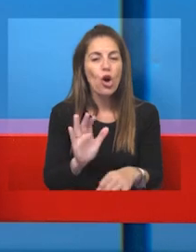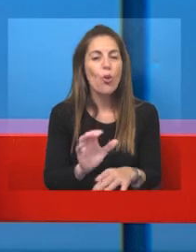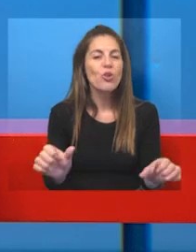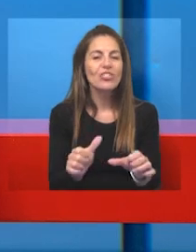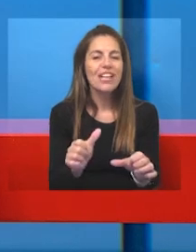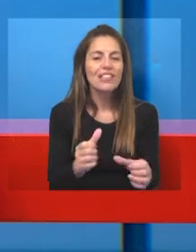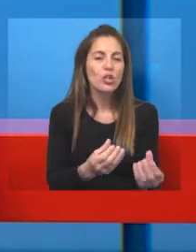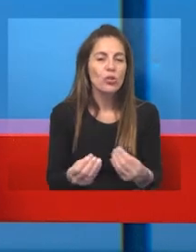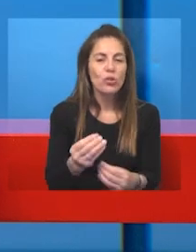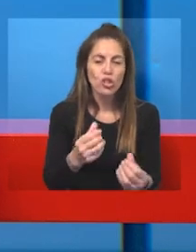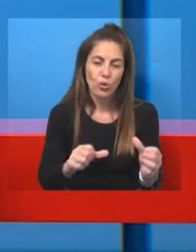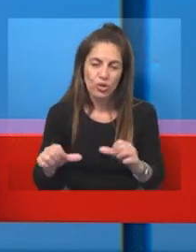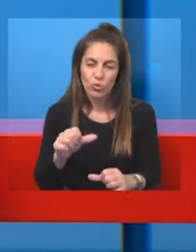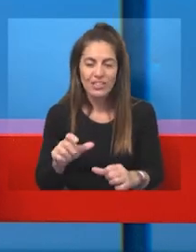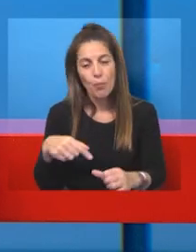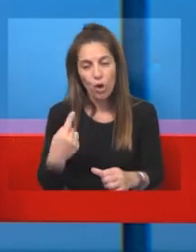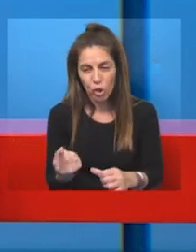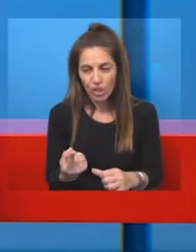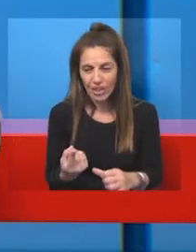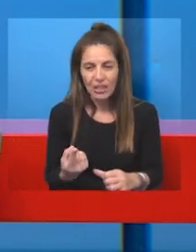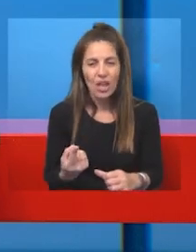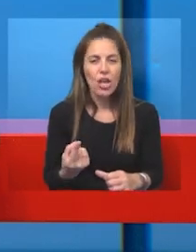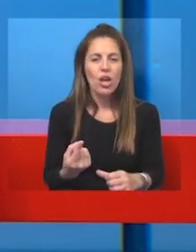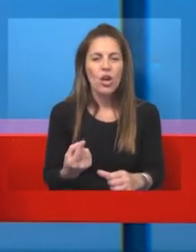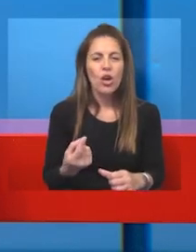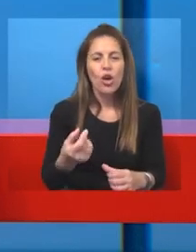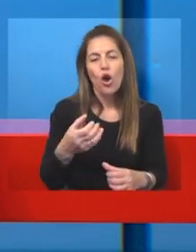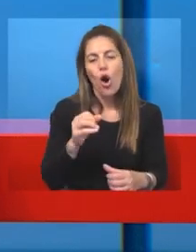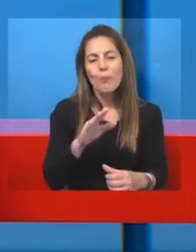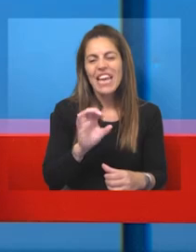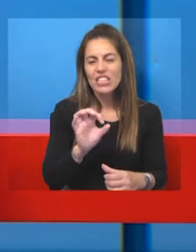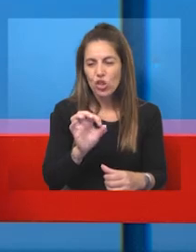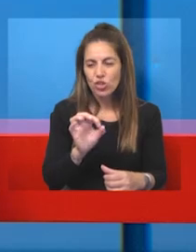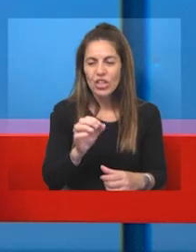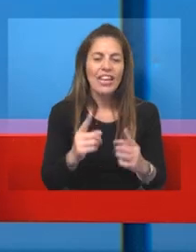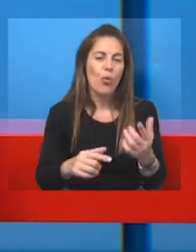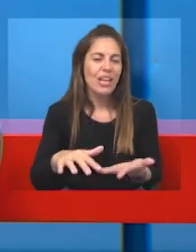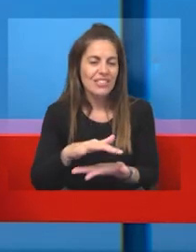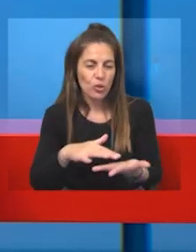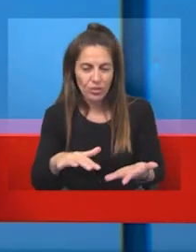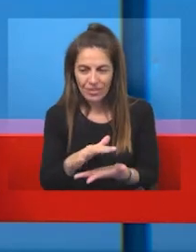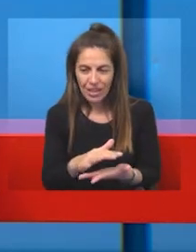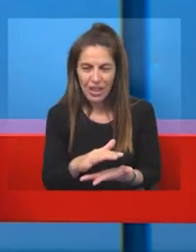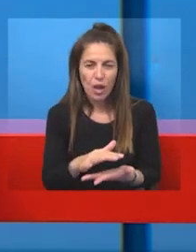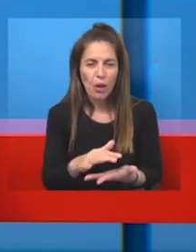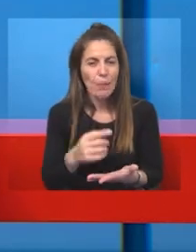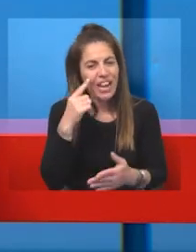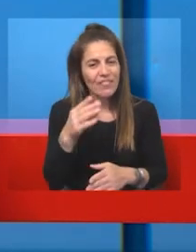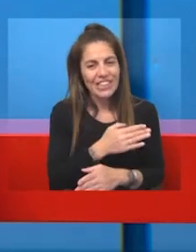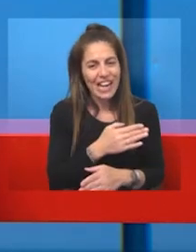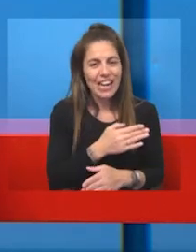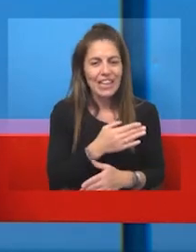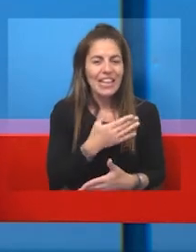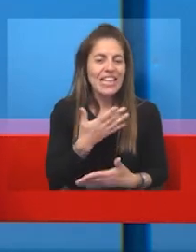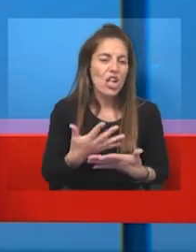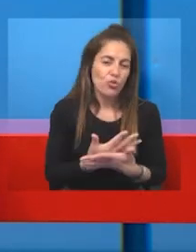sustituyendo una sustancia por otras este bueno con el consumo de opiáceos en algunas circunstancia para para evitar la astinencia y demás